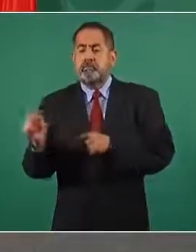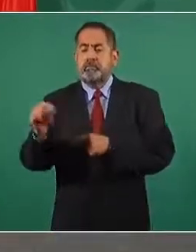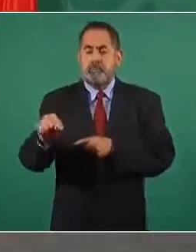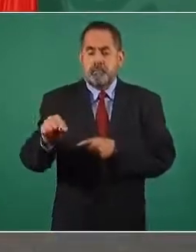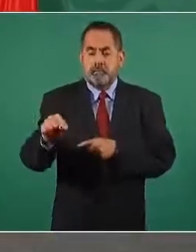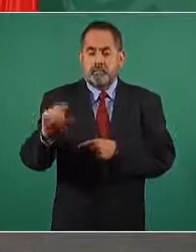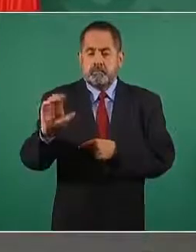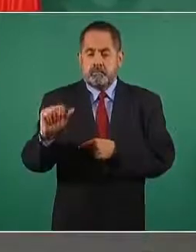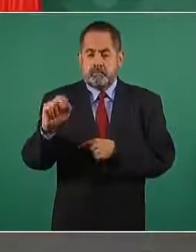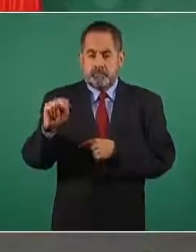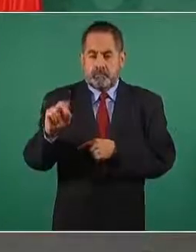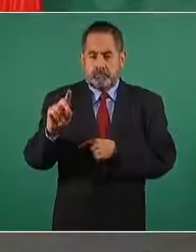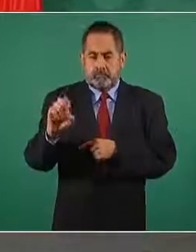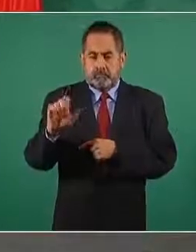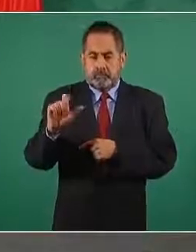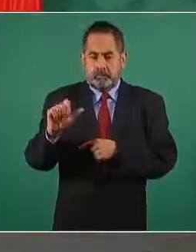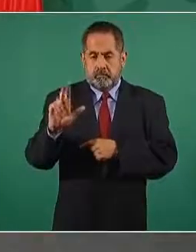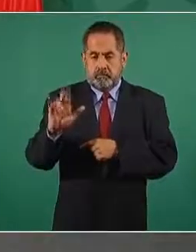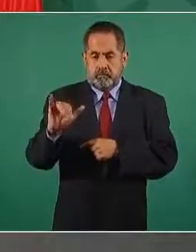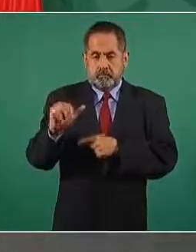Candelaria,